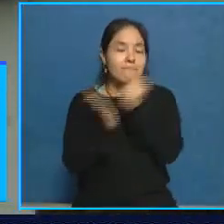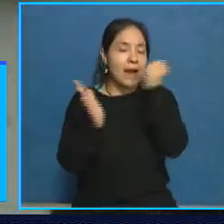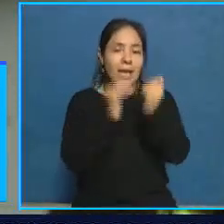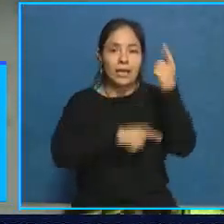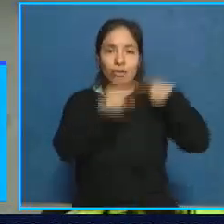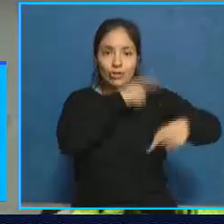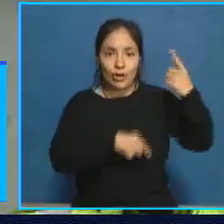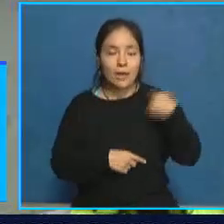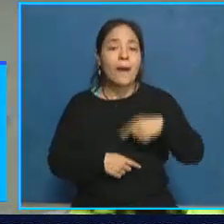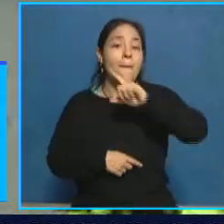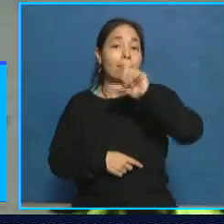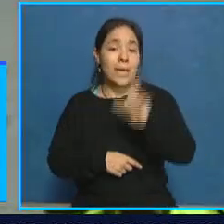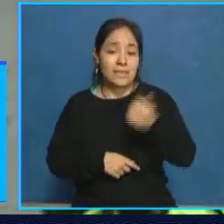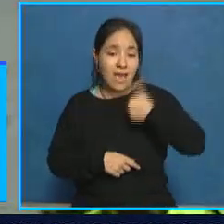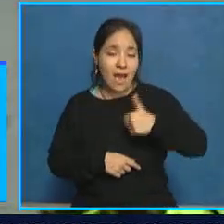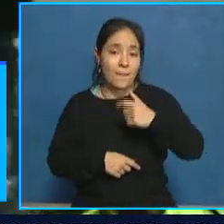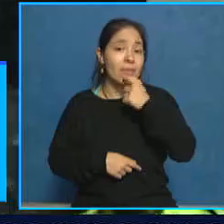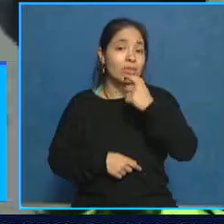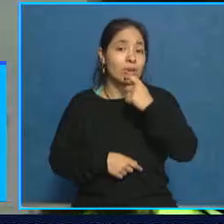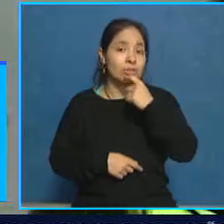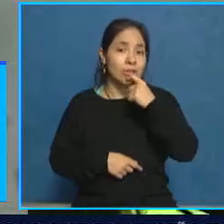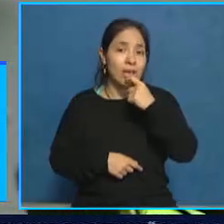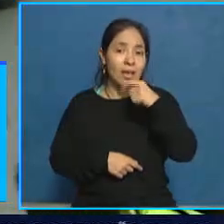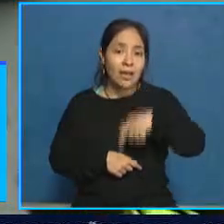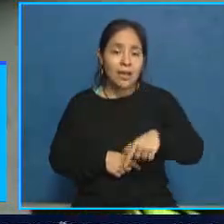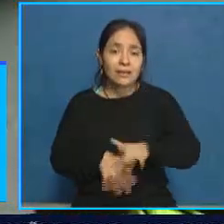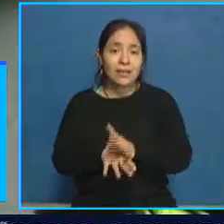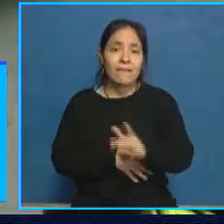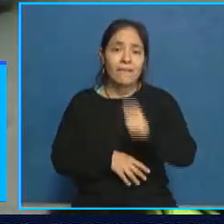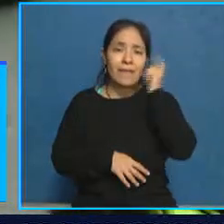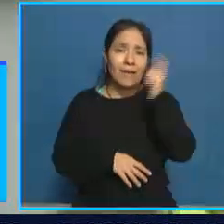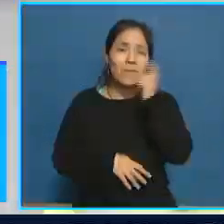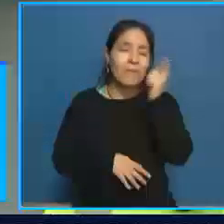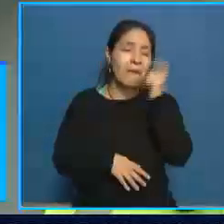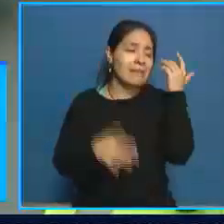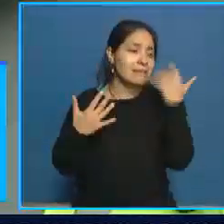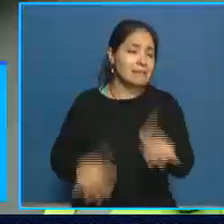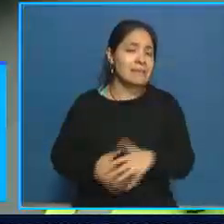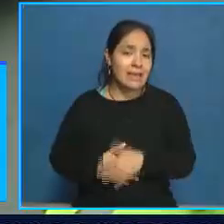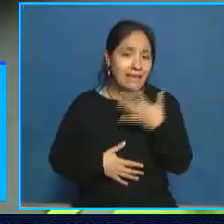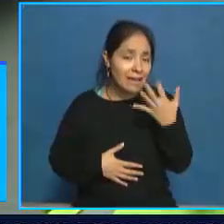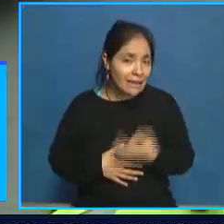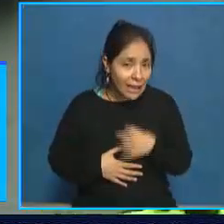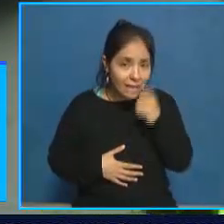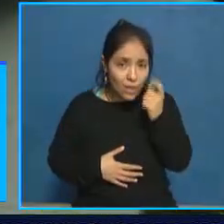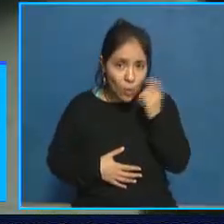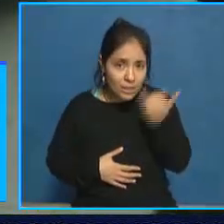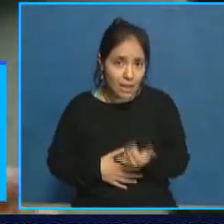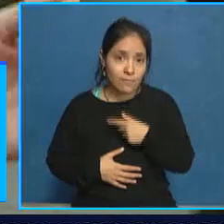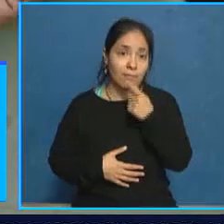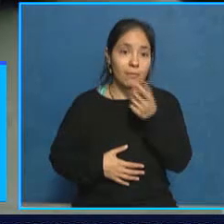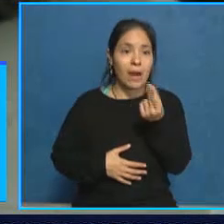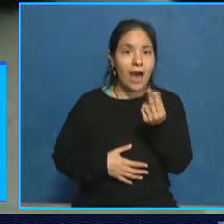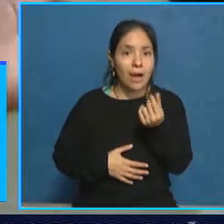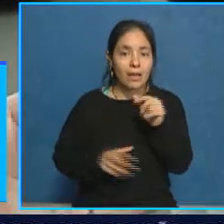los mendocinos es un día de vergüenza. De verdad tenemos mucha vergüenza. ¿De qué sirve recaudar dinero si cuando